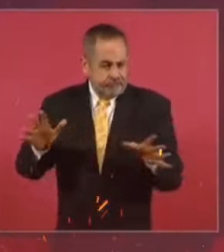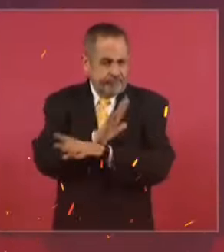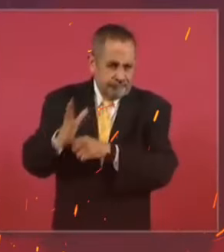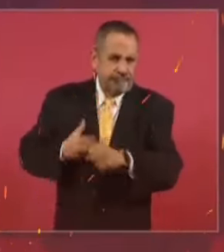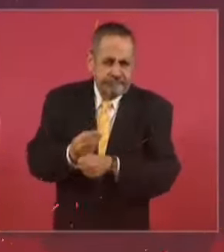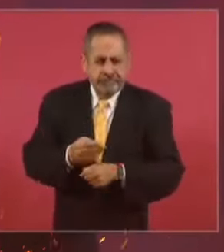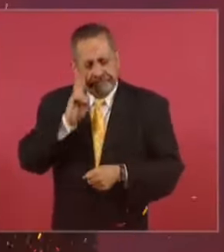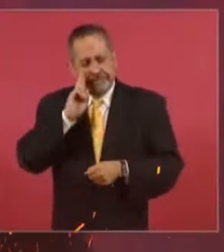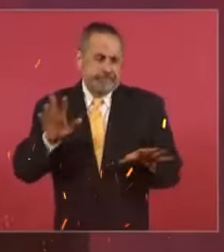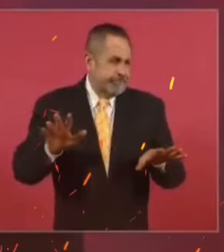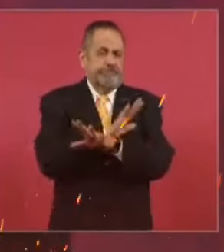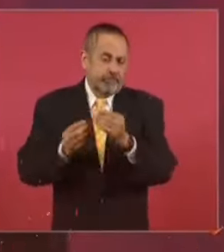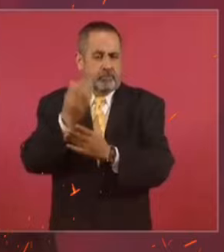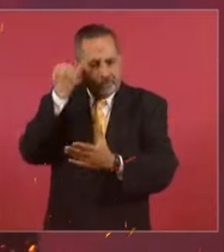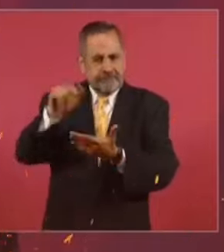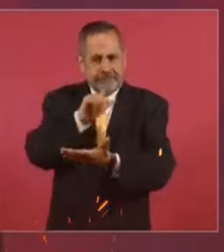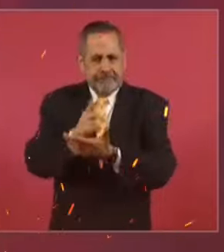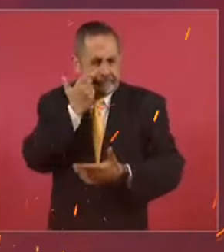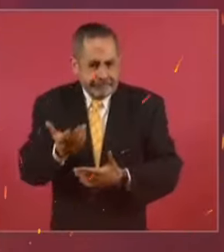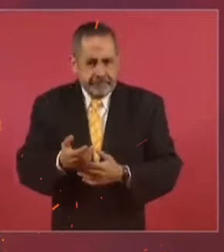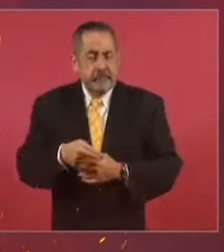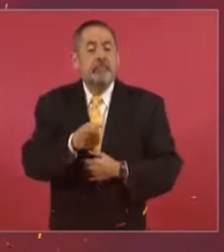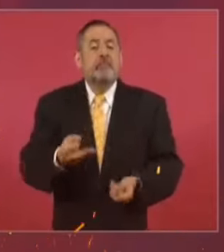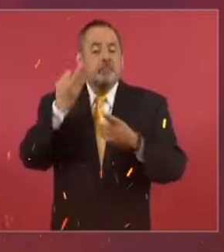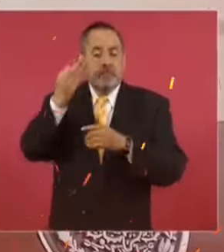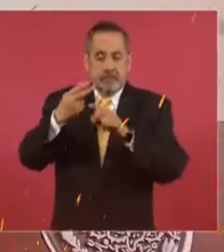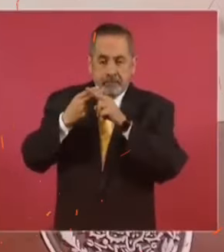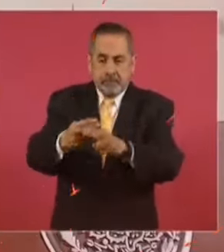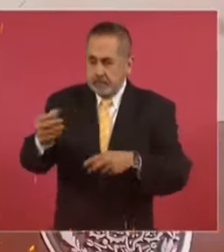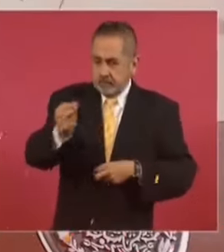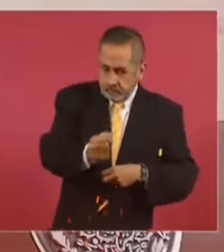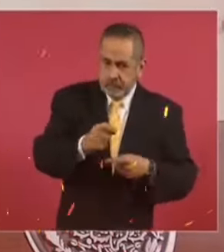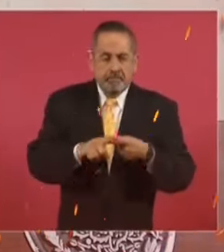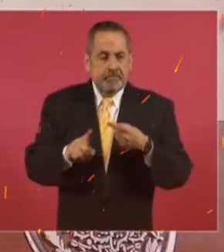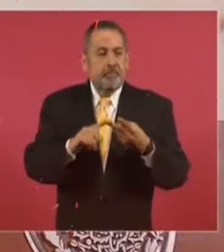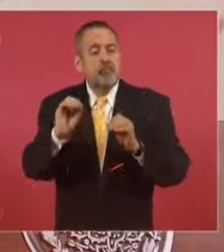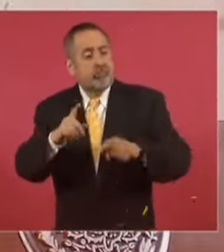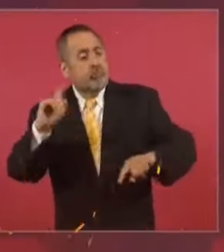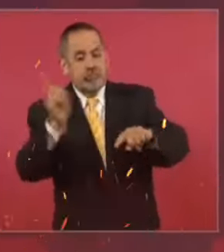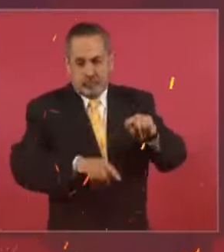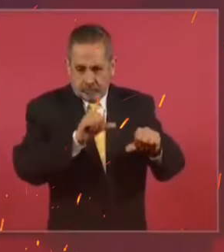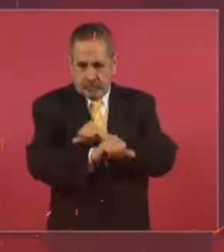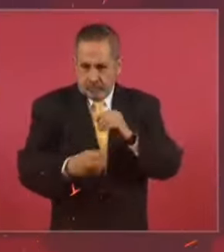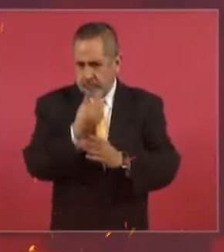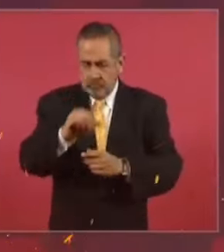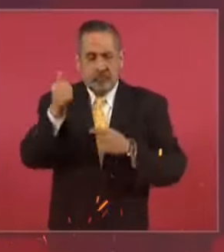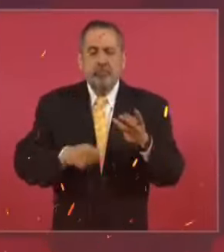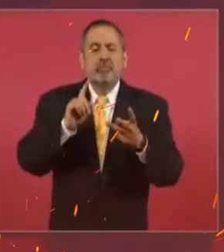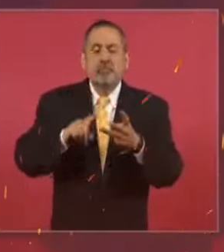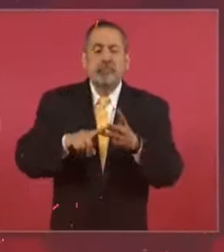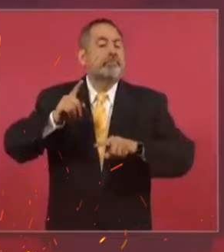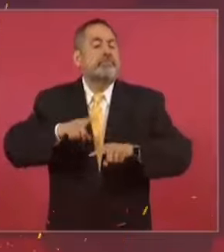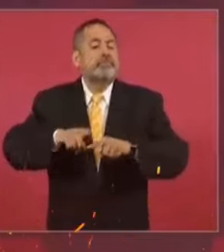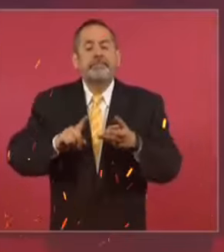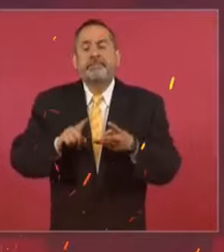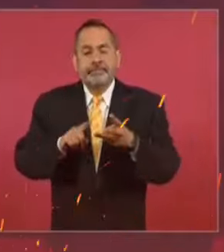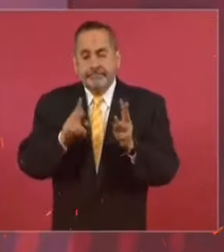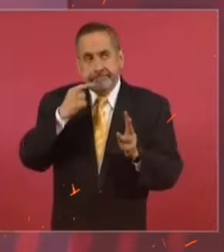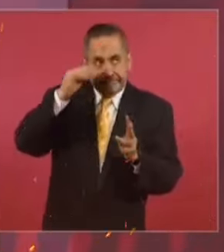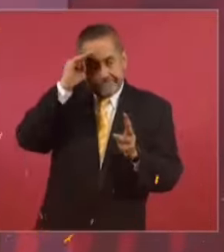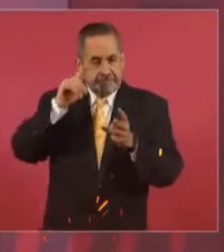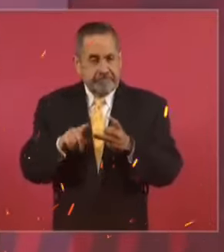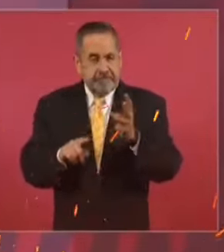reforma. Porque tenemos que resolver la duración, la revocación de mandato. ¿Quién va